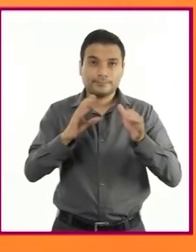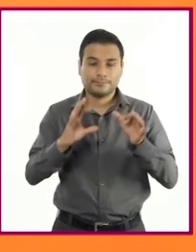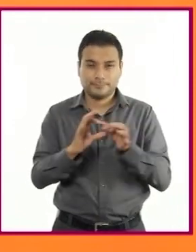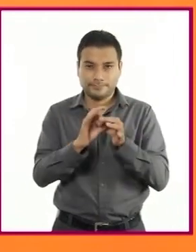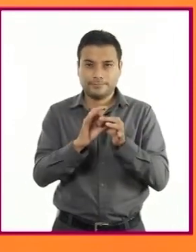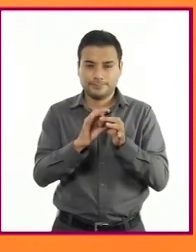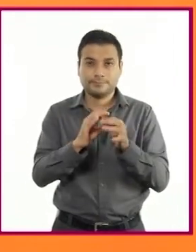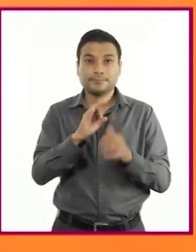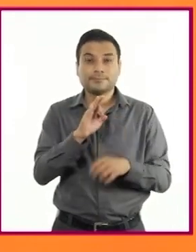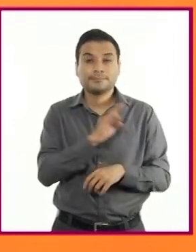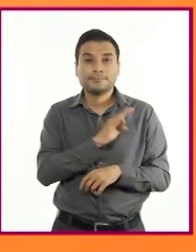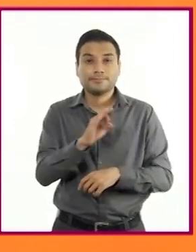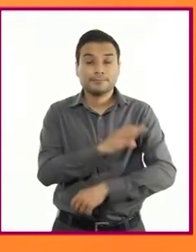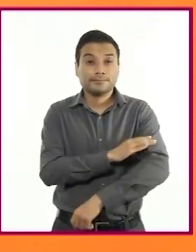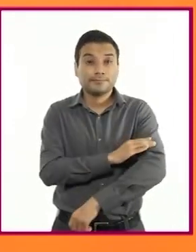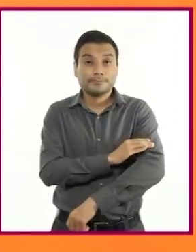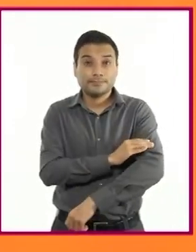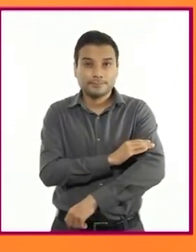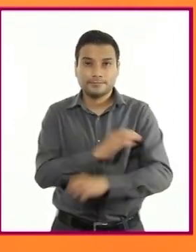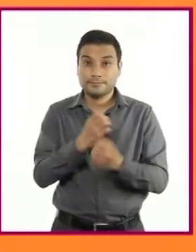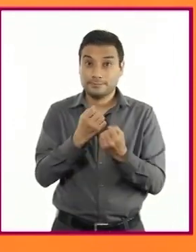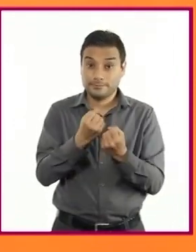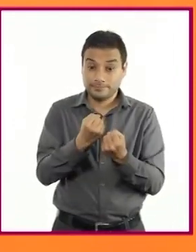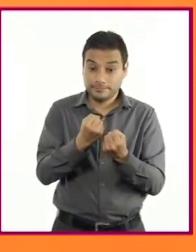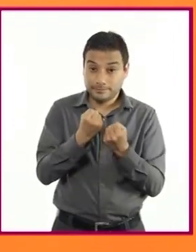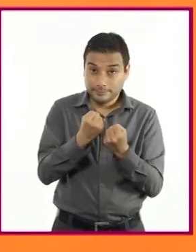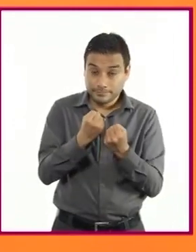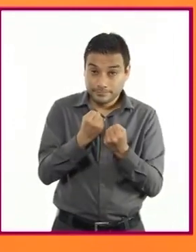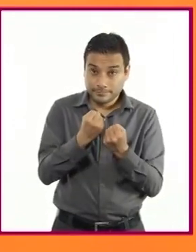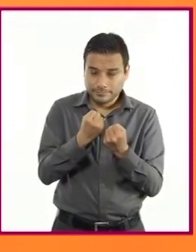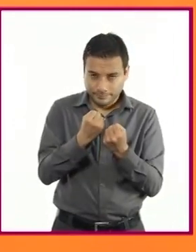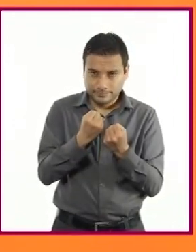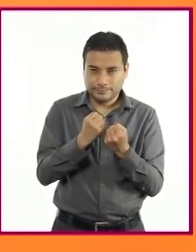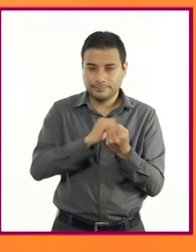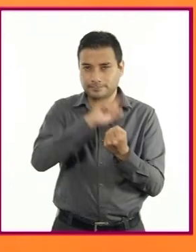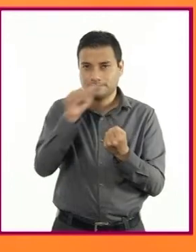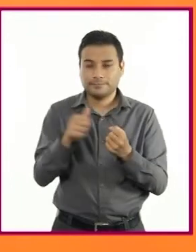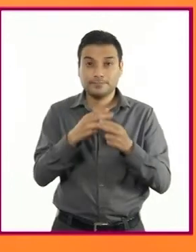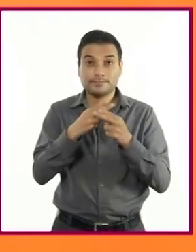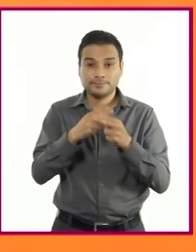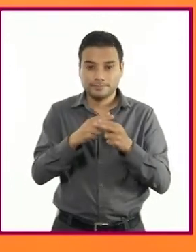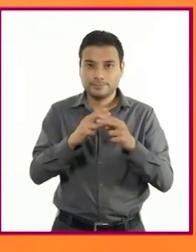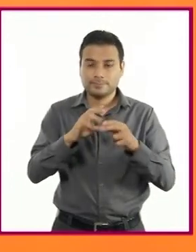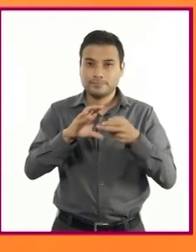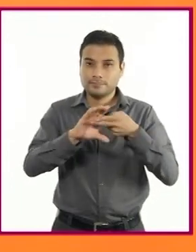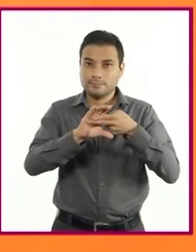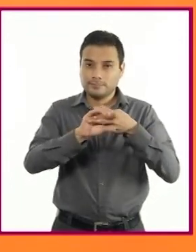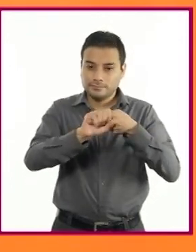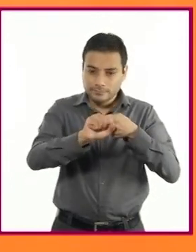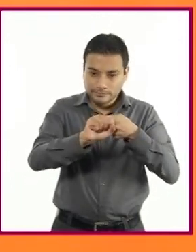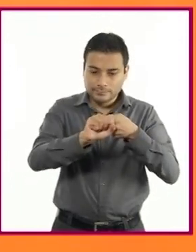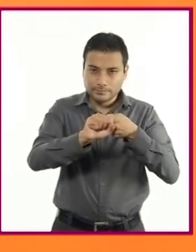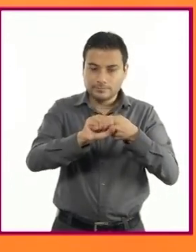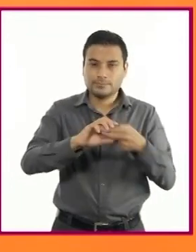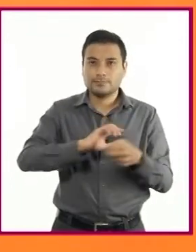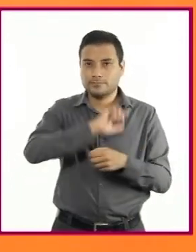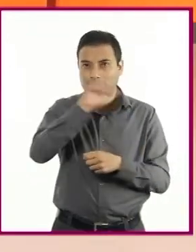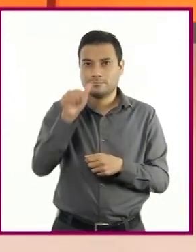permitiendo que el músculo transmita la fuerza de la contracción muscular al hueso para producir un